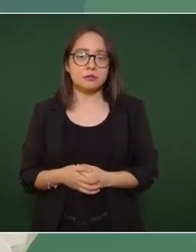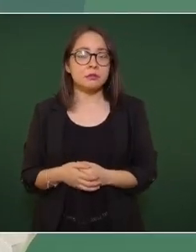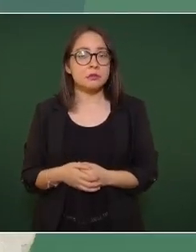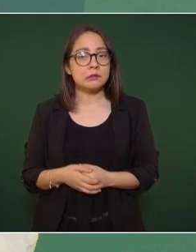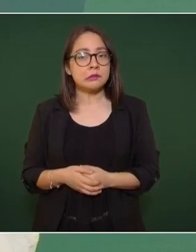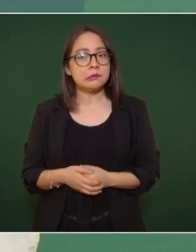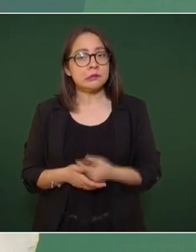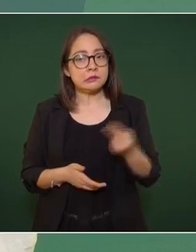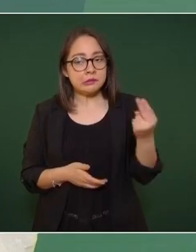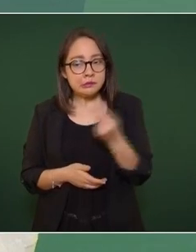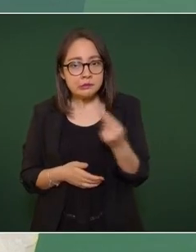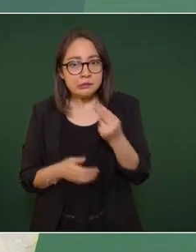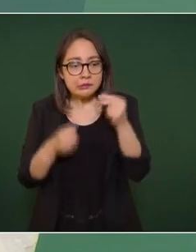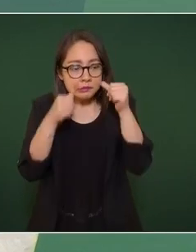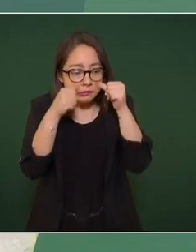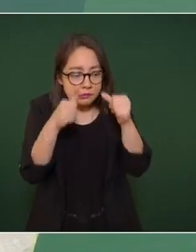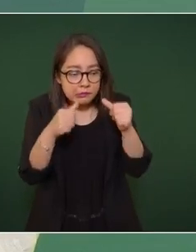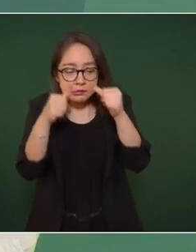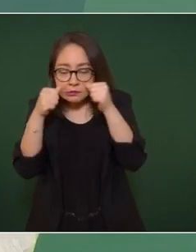atenderse